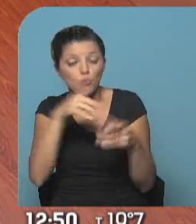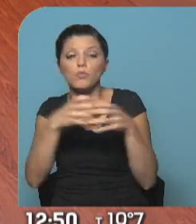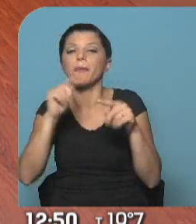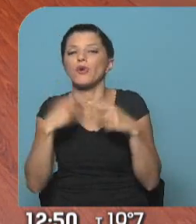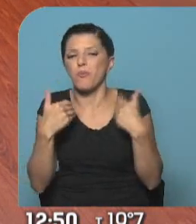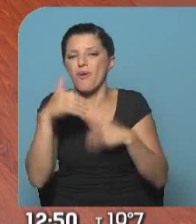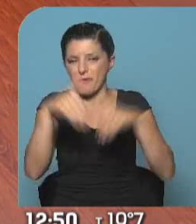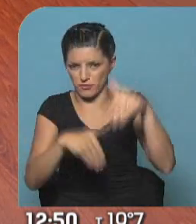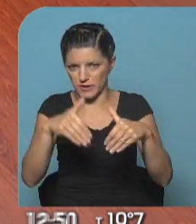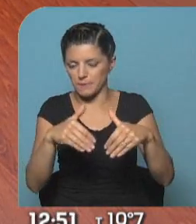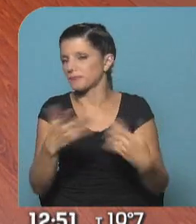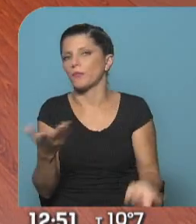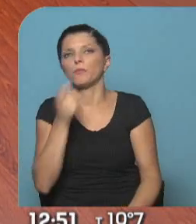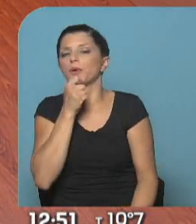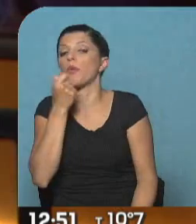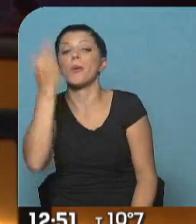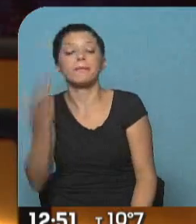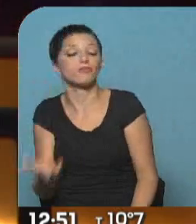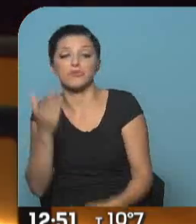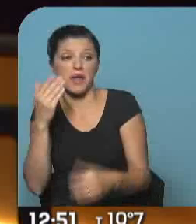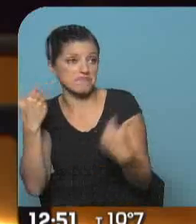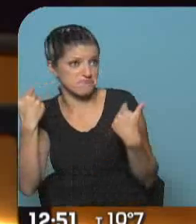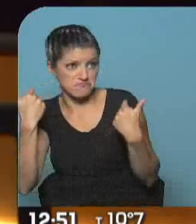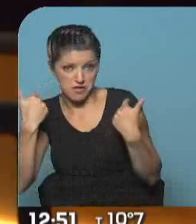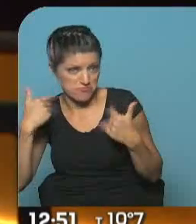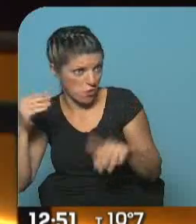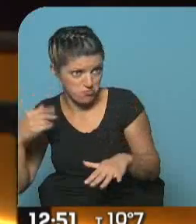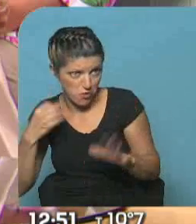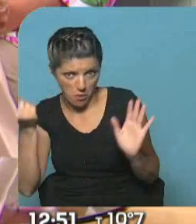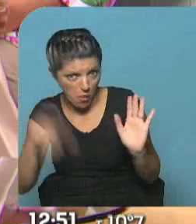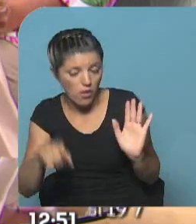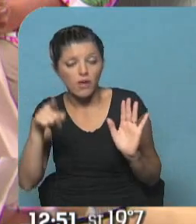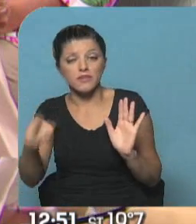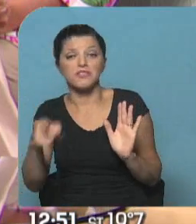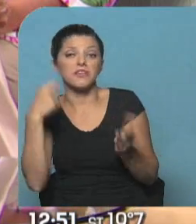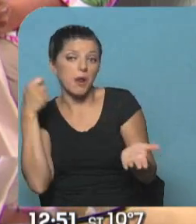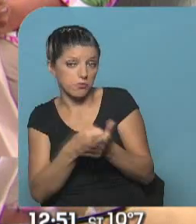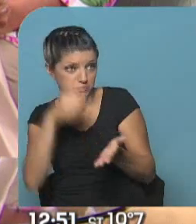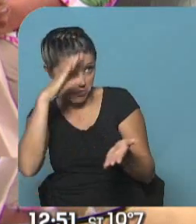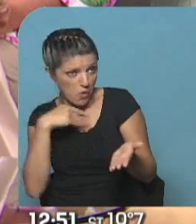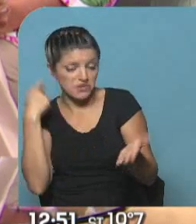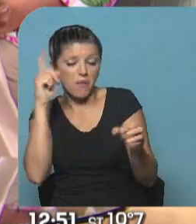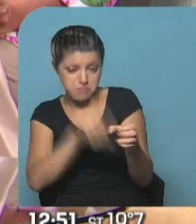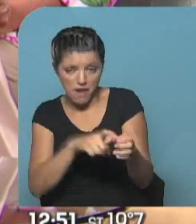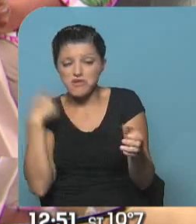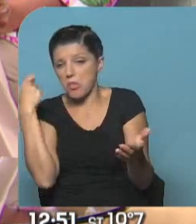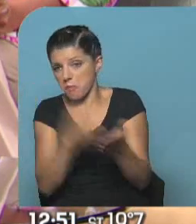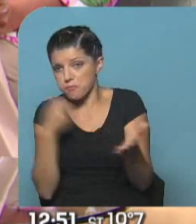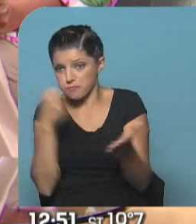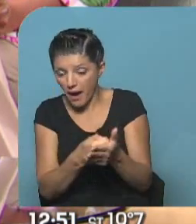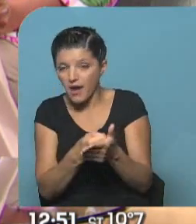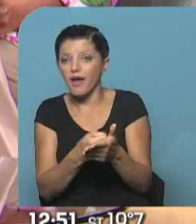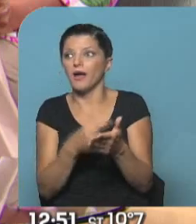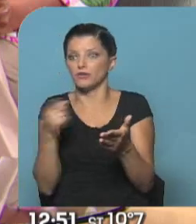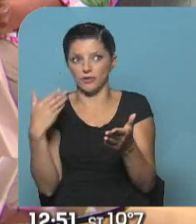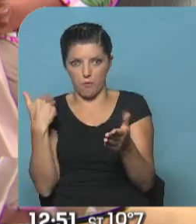un trabajo, se dedica a diferentes cosas, pero que paga su cuota de afiliación y por lo tanto tiene voz, además de cuando se vota,